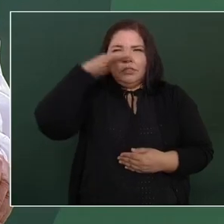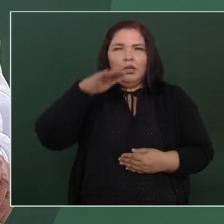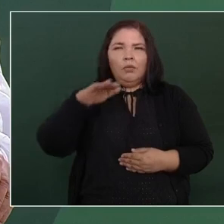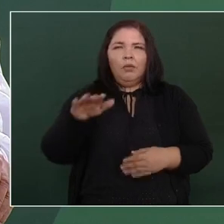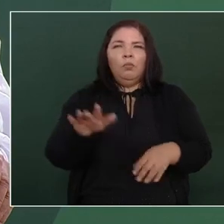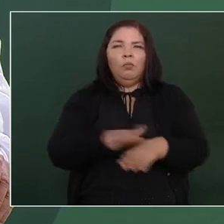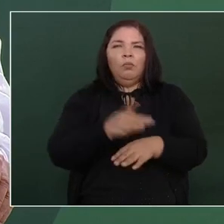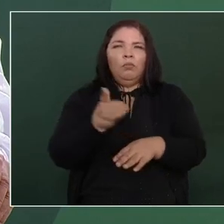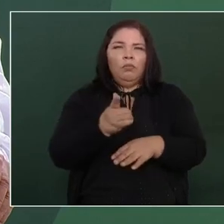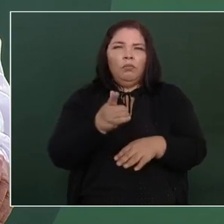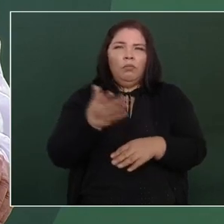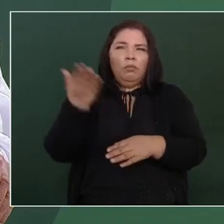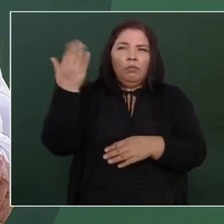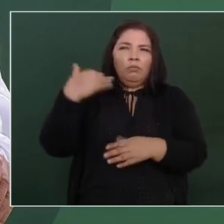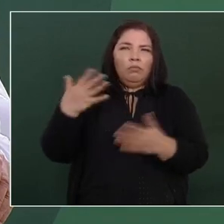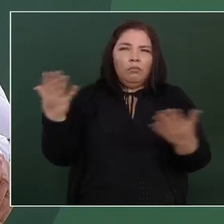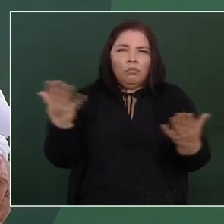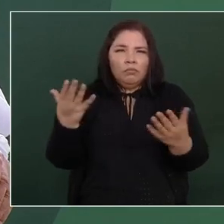hacían esos